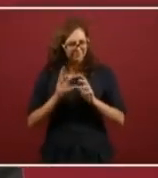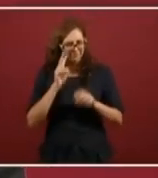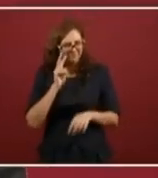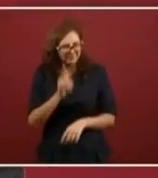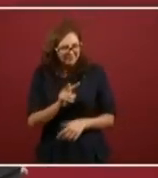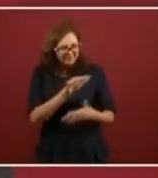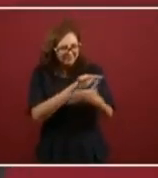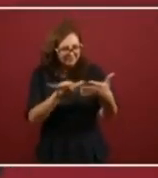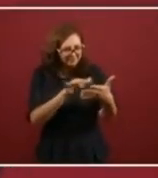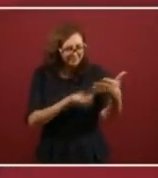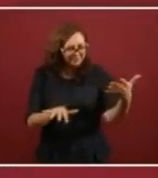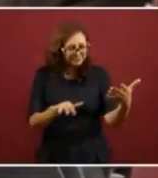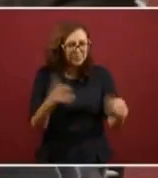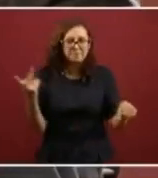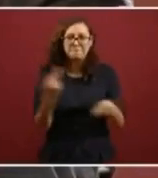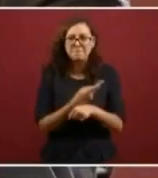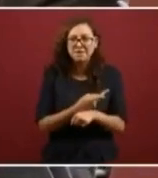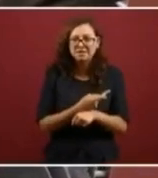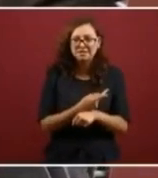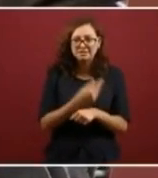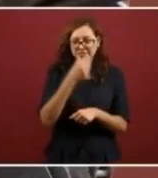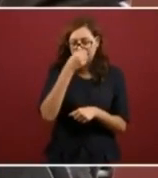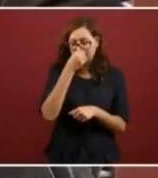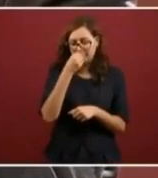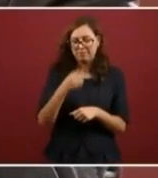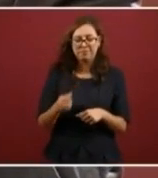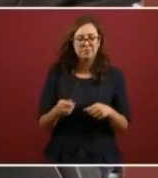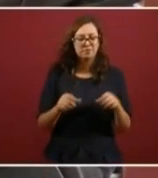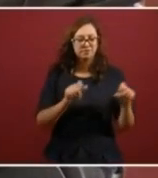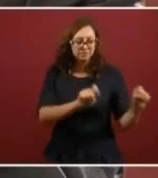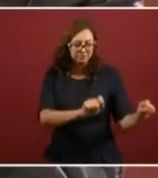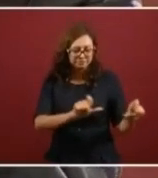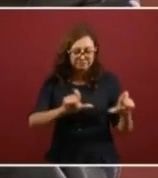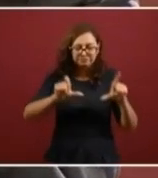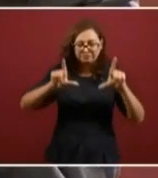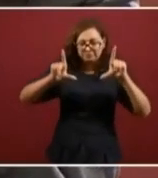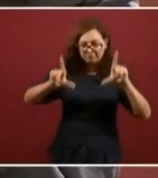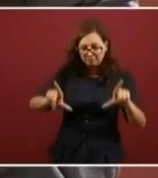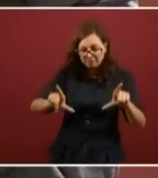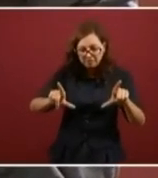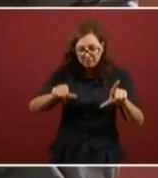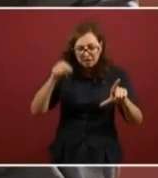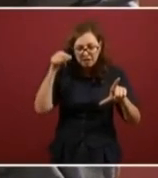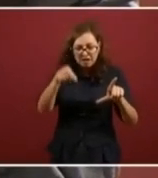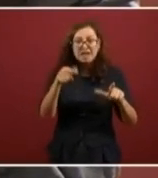veo, bueno, pues es una proyección, creo que a 40 años.